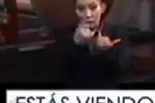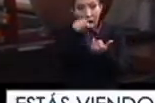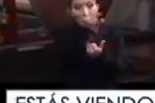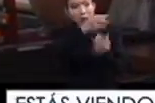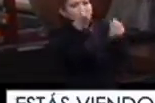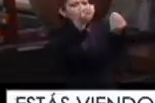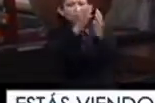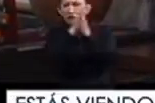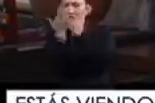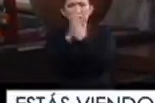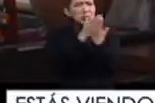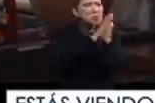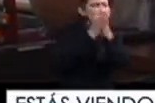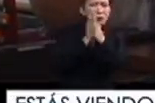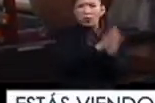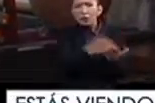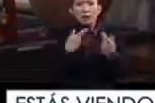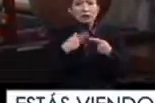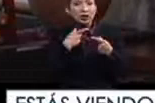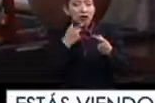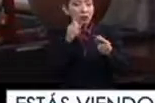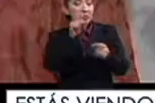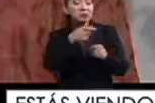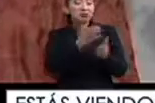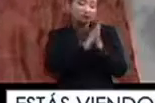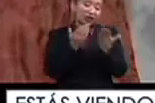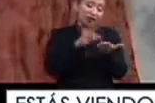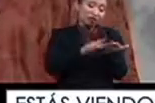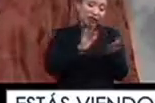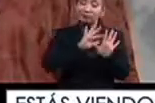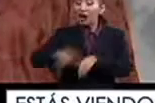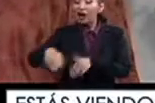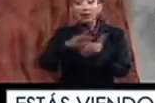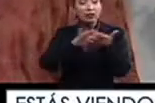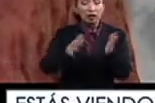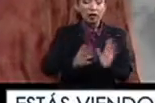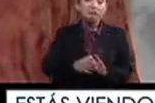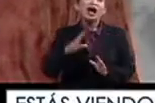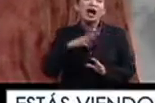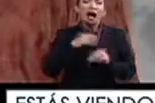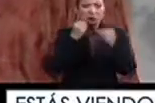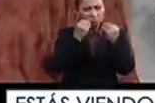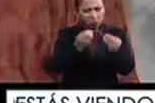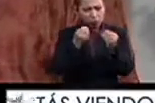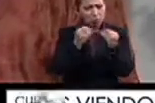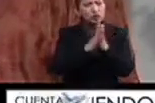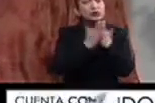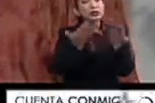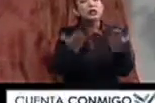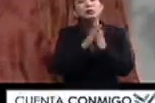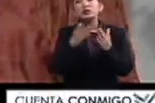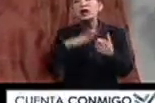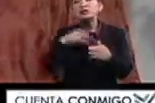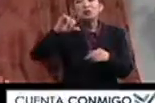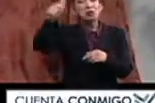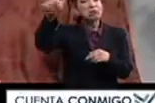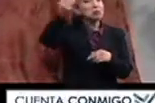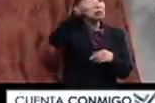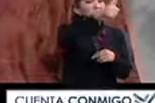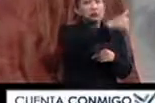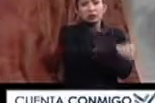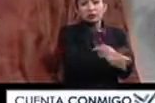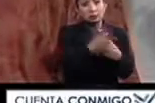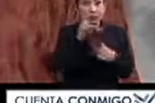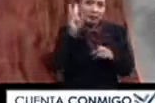hay demasiadas historias impresas? Bueno, hay demasiada literatura, demasiados libros publicados. Por un lado es